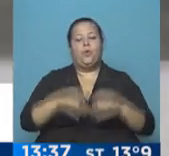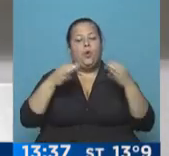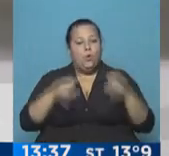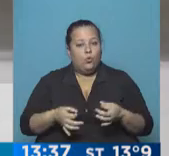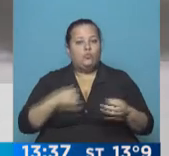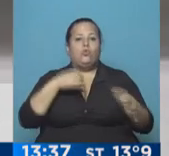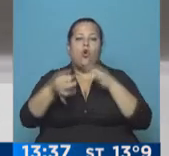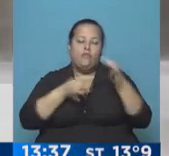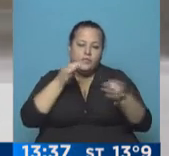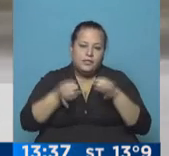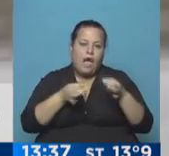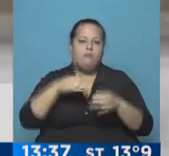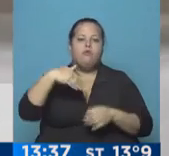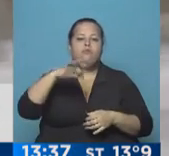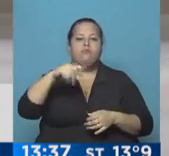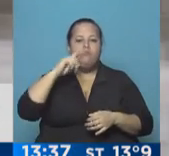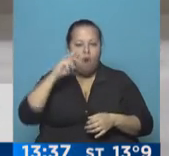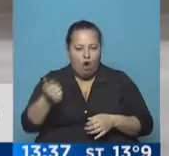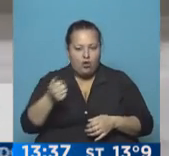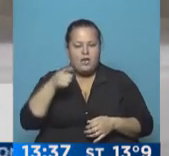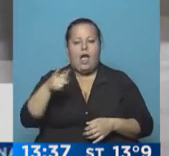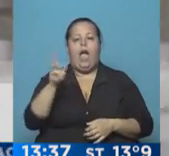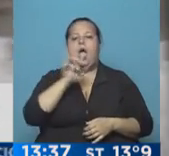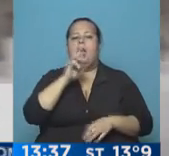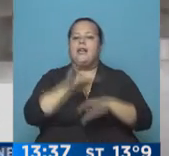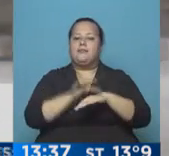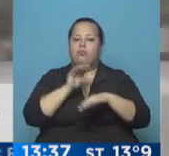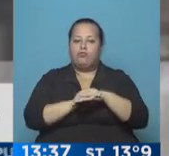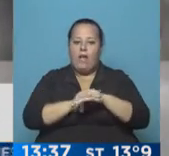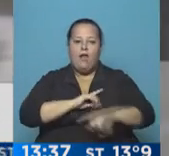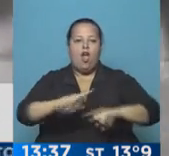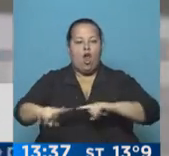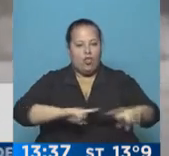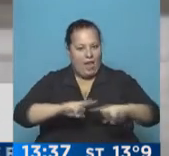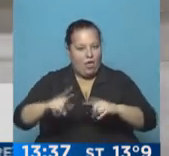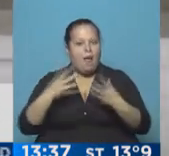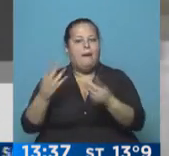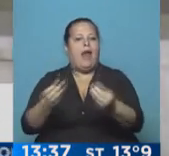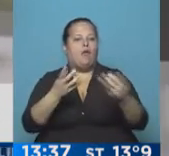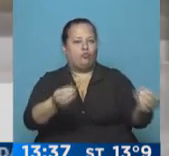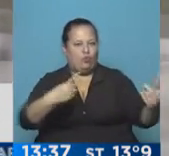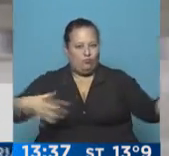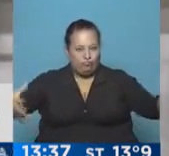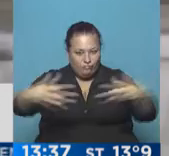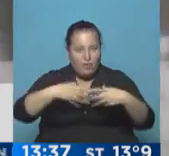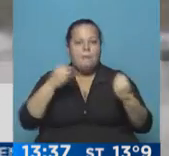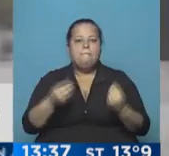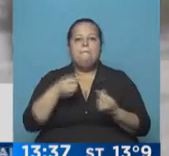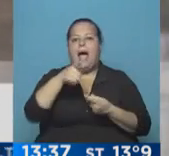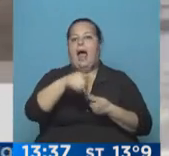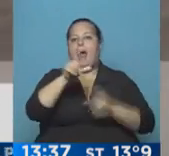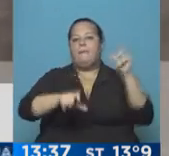dialoga moss con mónica y sour y ver es la encargada de la coordinación de la ayuda para estos